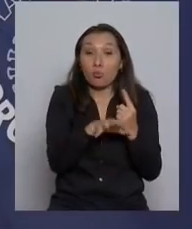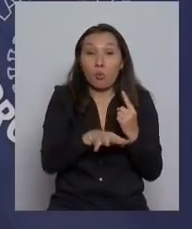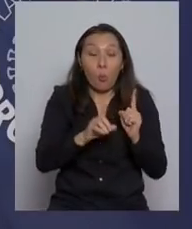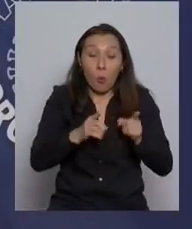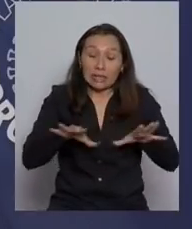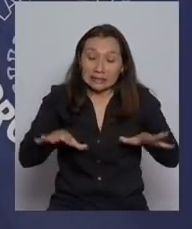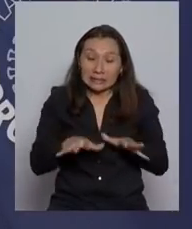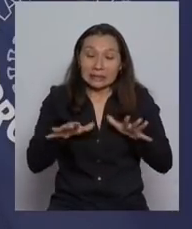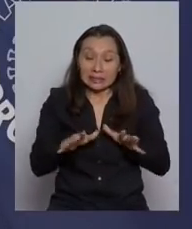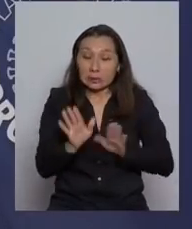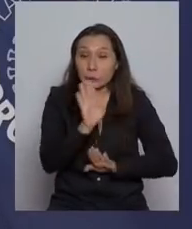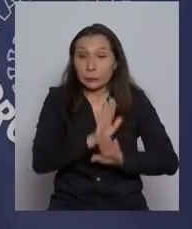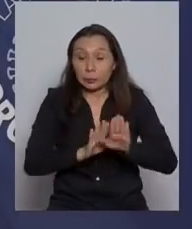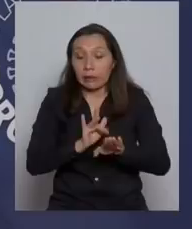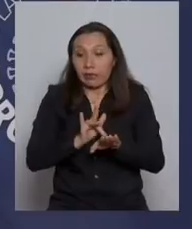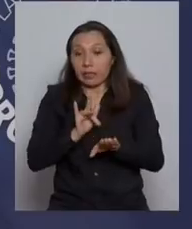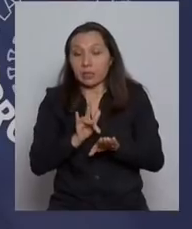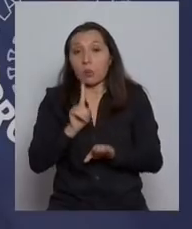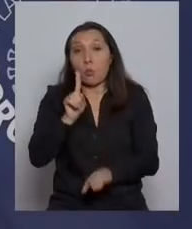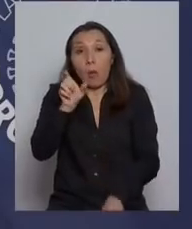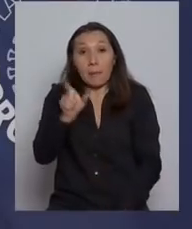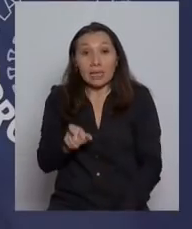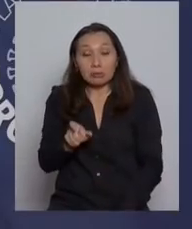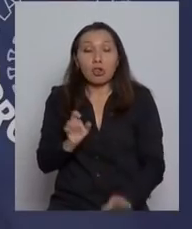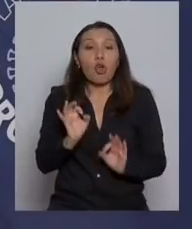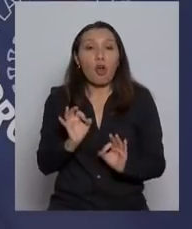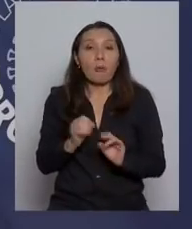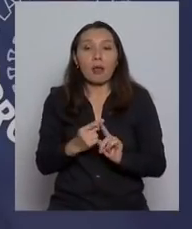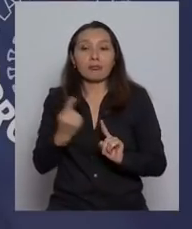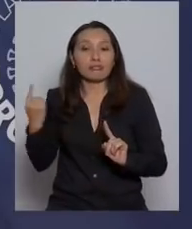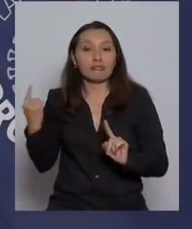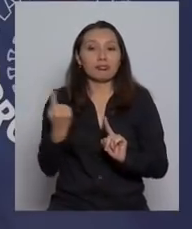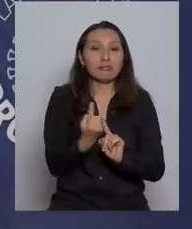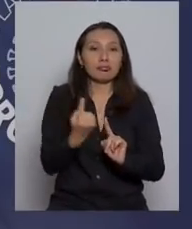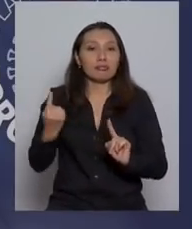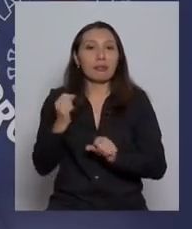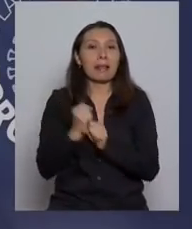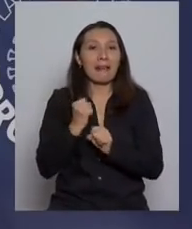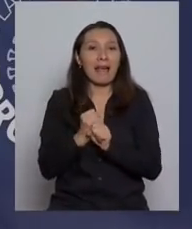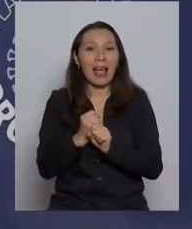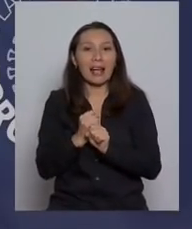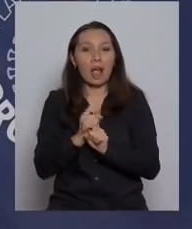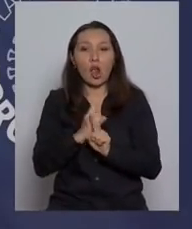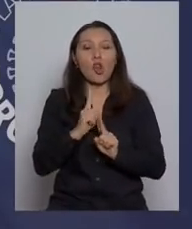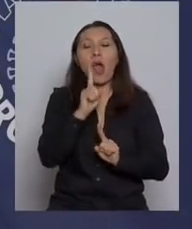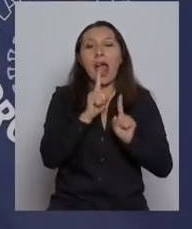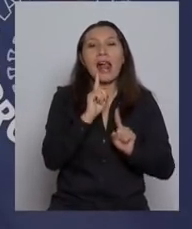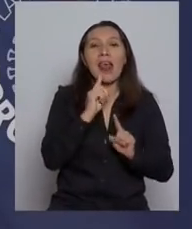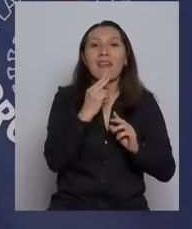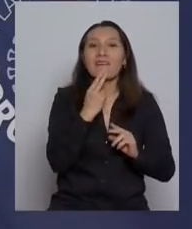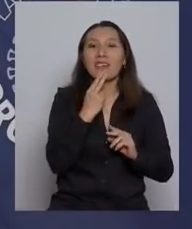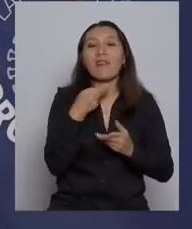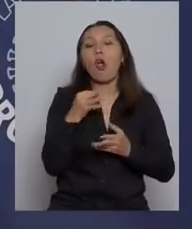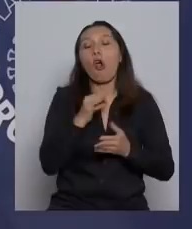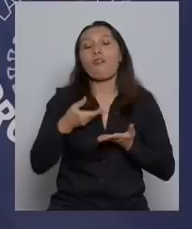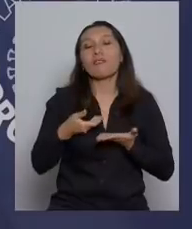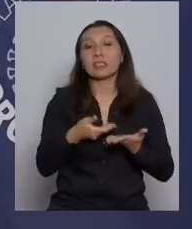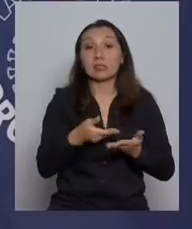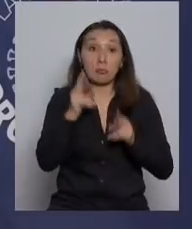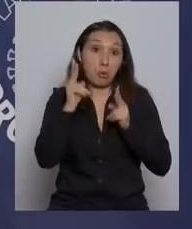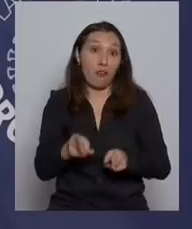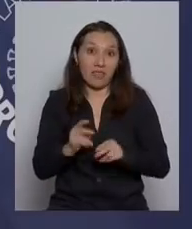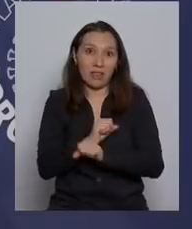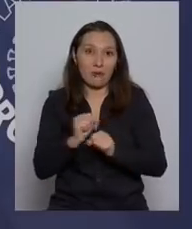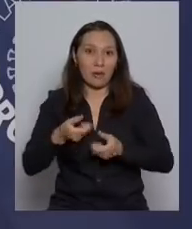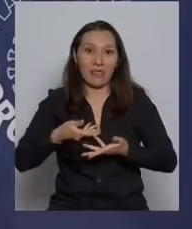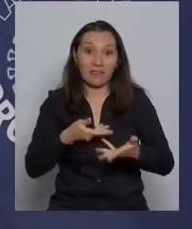pesar de todos los esfuerzos, ¿no es cierto?, una persona que normalmente va a trabajar allí, no alguien que visita, porque están prohibidas